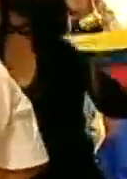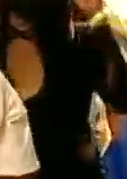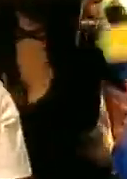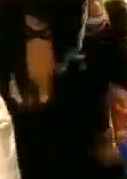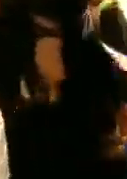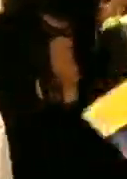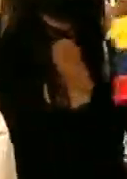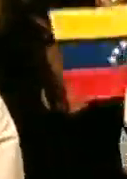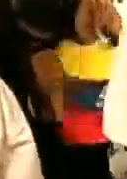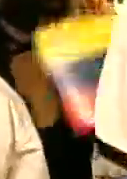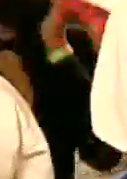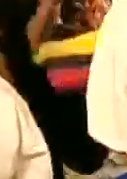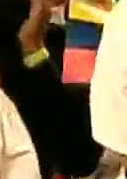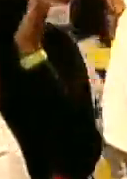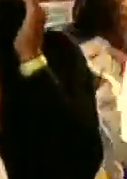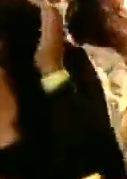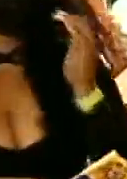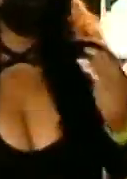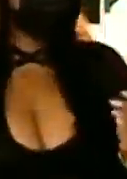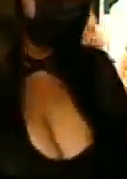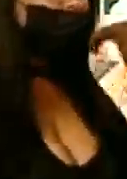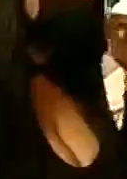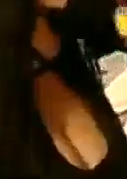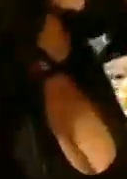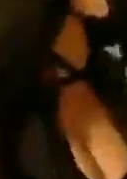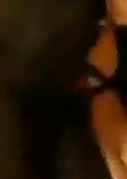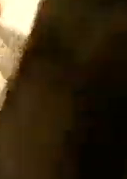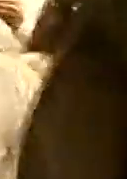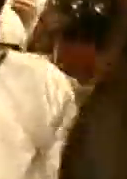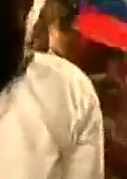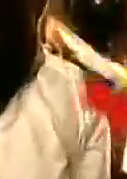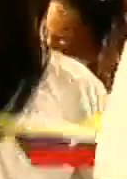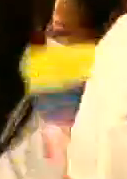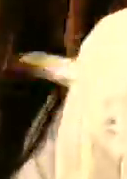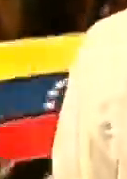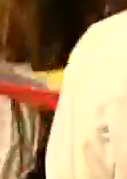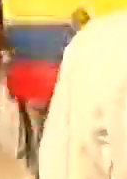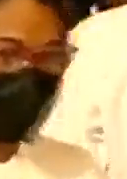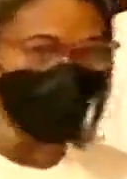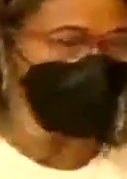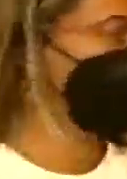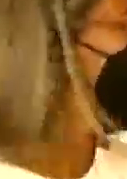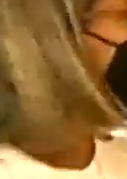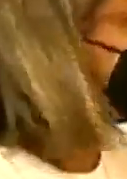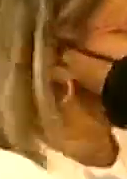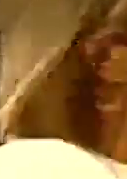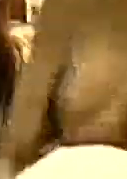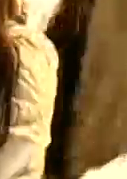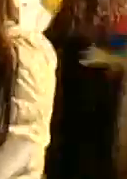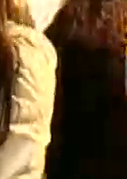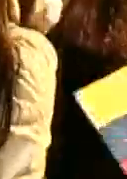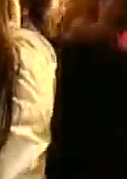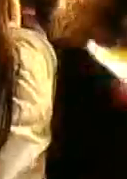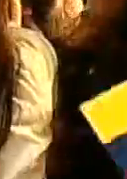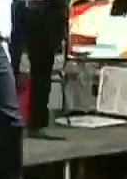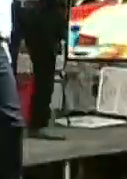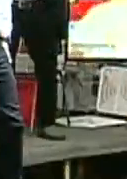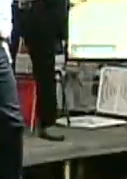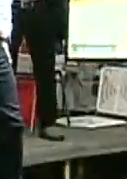periquera. Tenía patos y gansos, 10 palomas y gallinas, 2 loros en la cocina, 3 perros